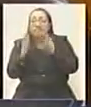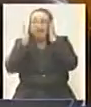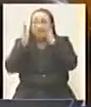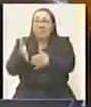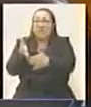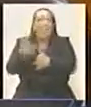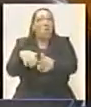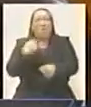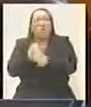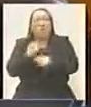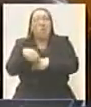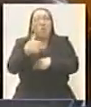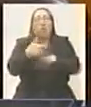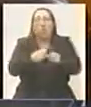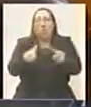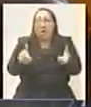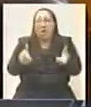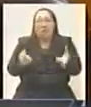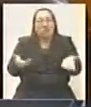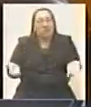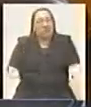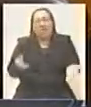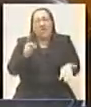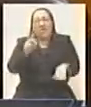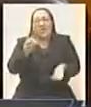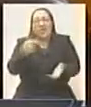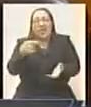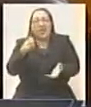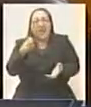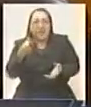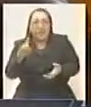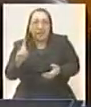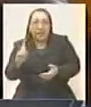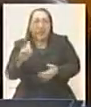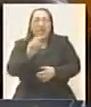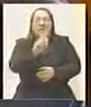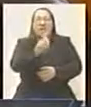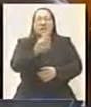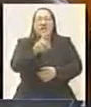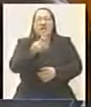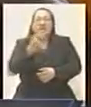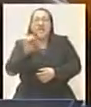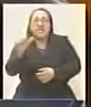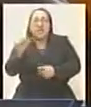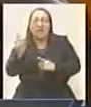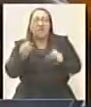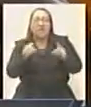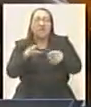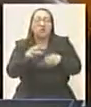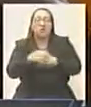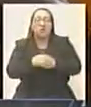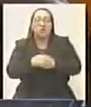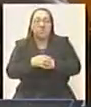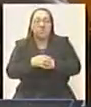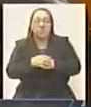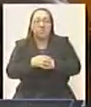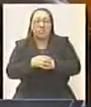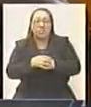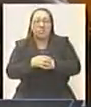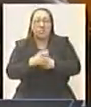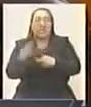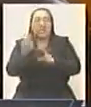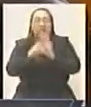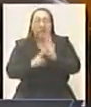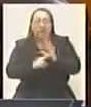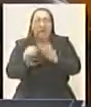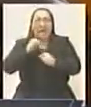exclusiva no pueden trabajar los del DIGEMIT, los de la DIRESA, que tienen labores importantes, no pueden trabajar en otros lugares,